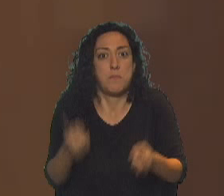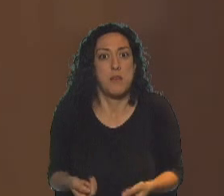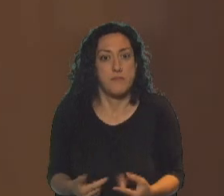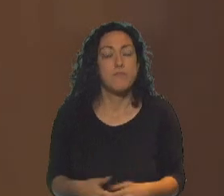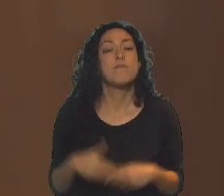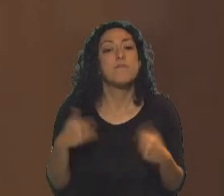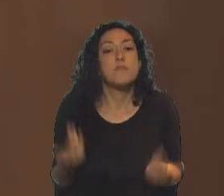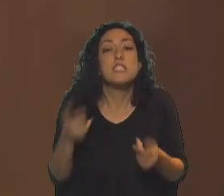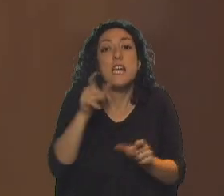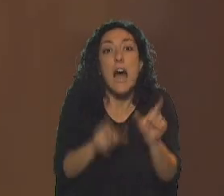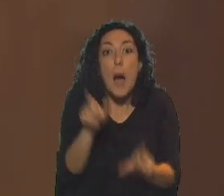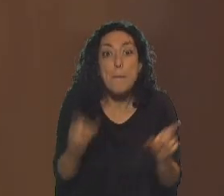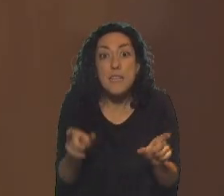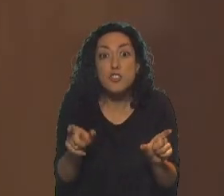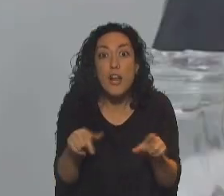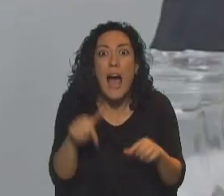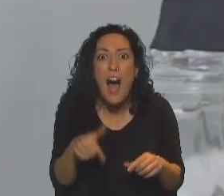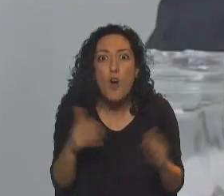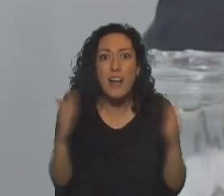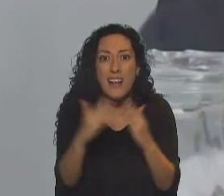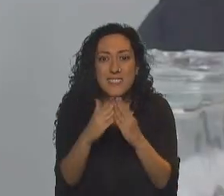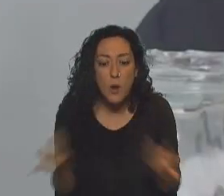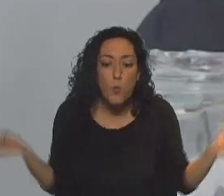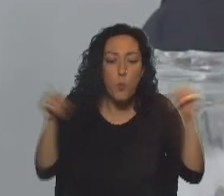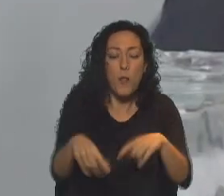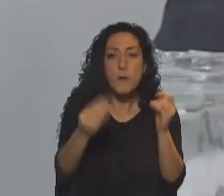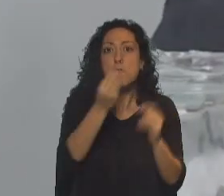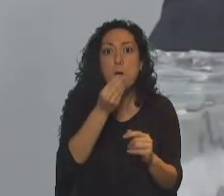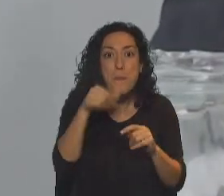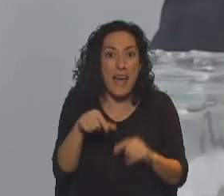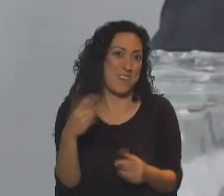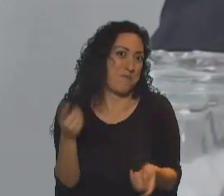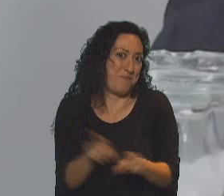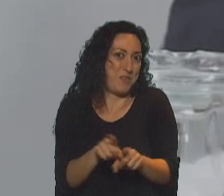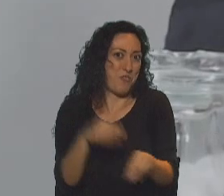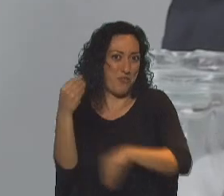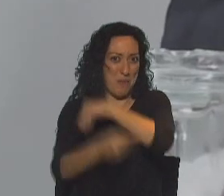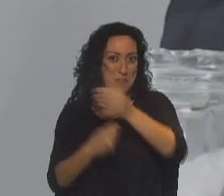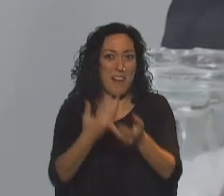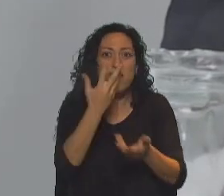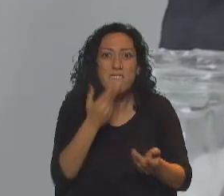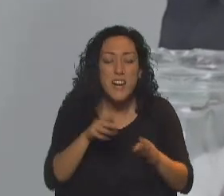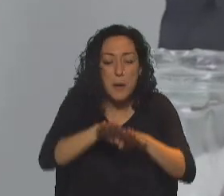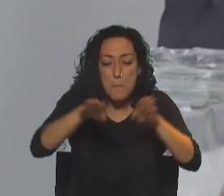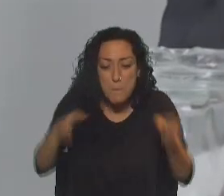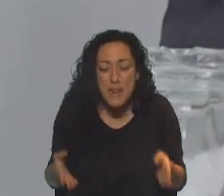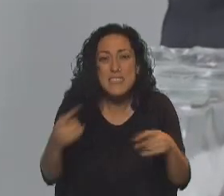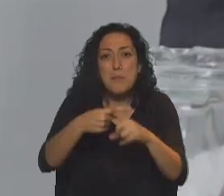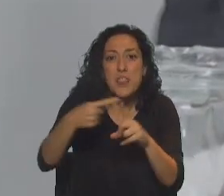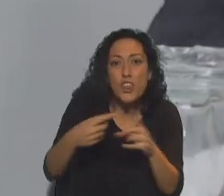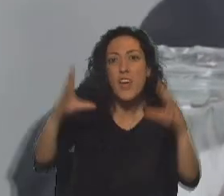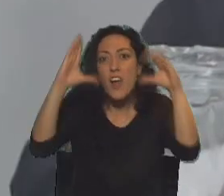Y la gente volvió a comer en las casas, ¿no? Porque es lo que la familia quiere, sentarse al mediodía y a